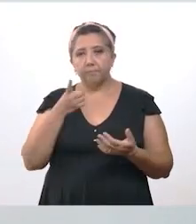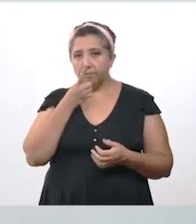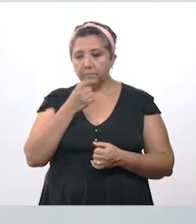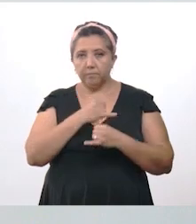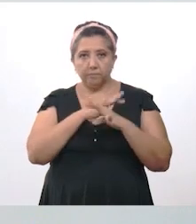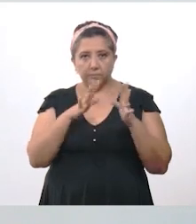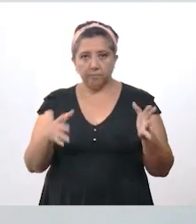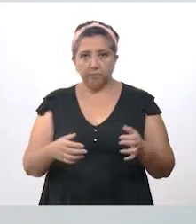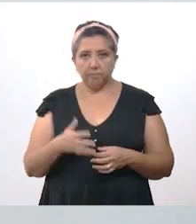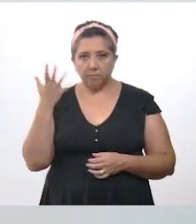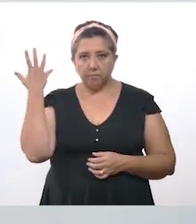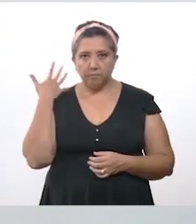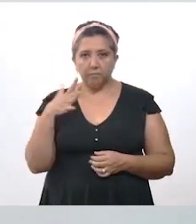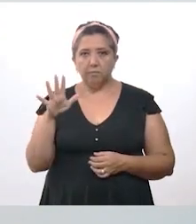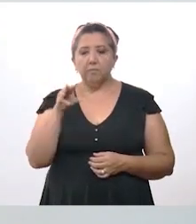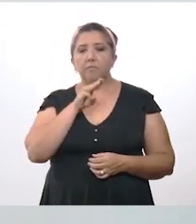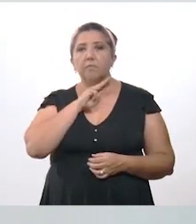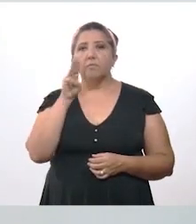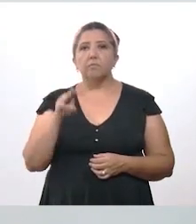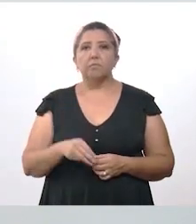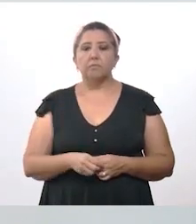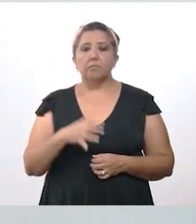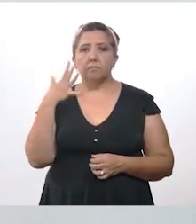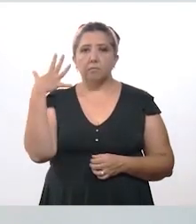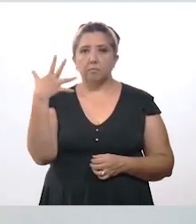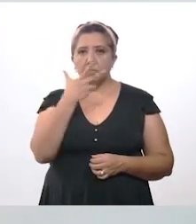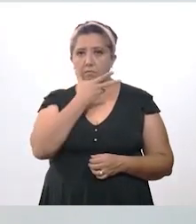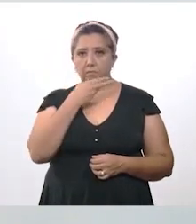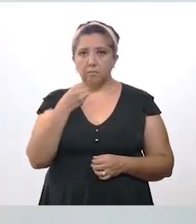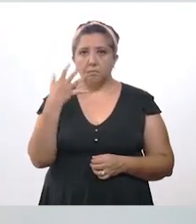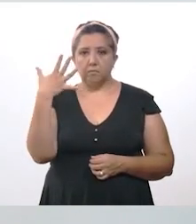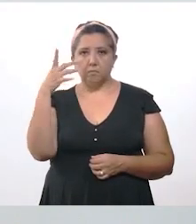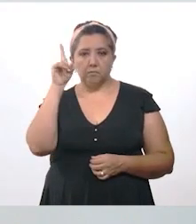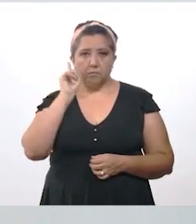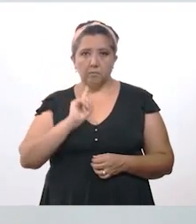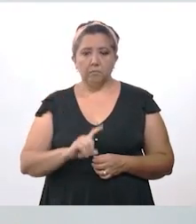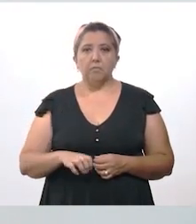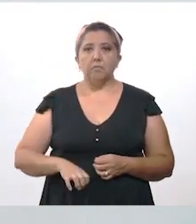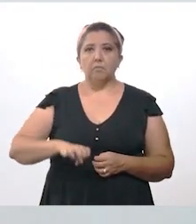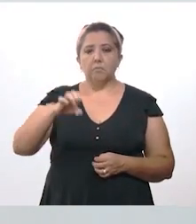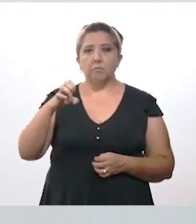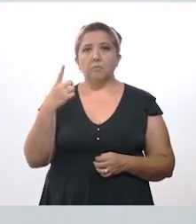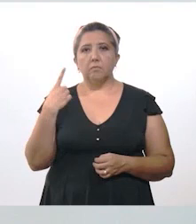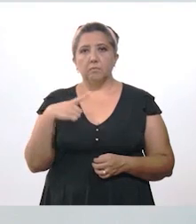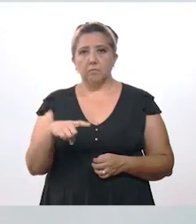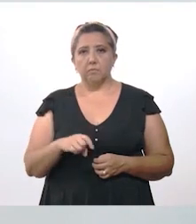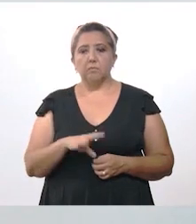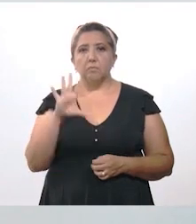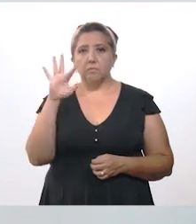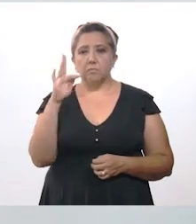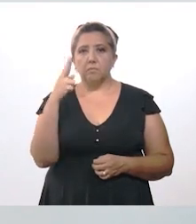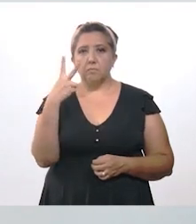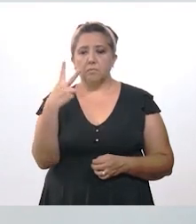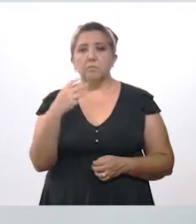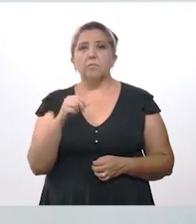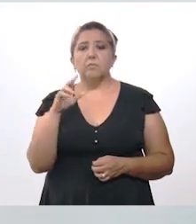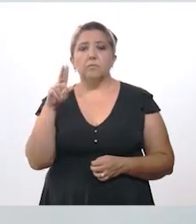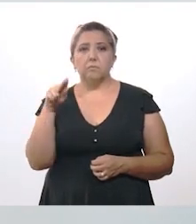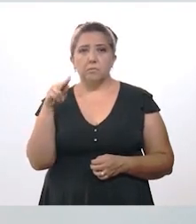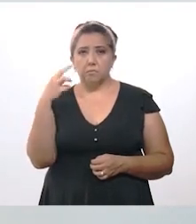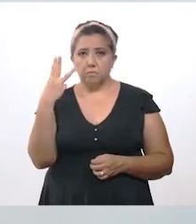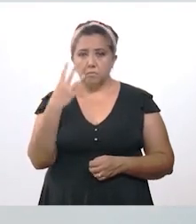médico informamos de 10 fallecimientos. Son 5 hombres y 5 mujeres, de un rango de edad de 42 años